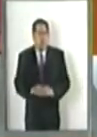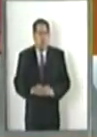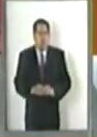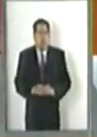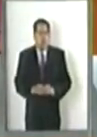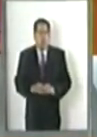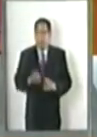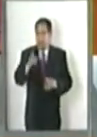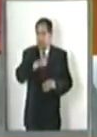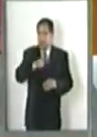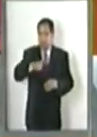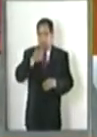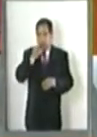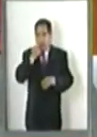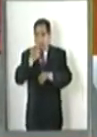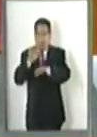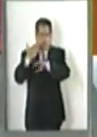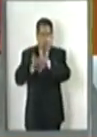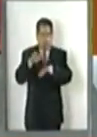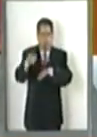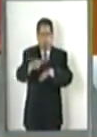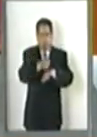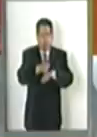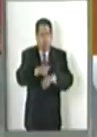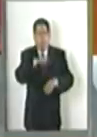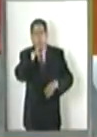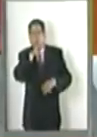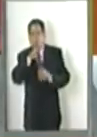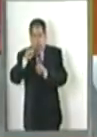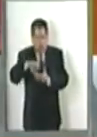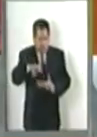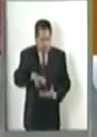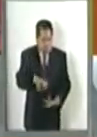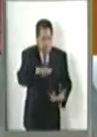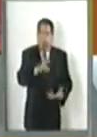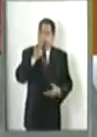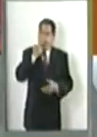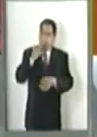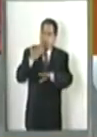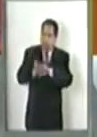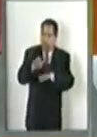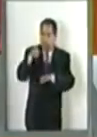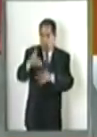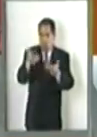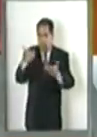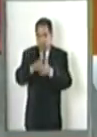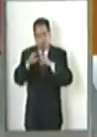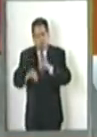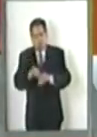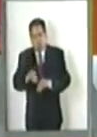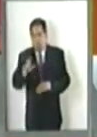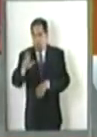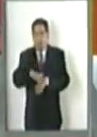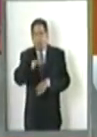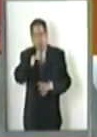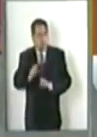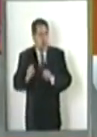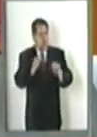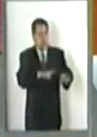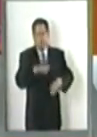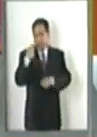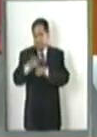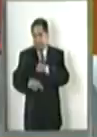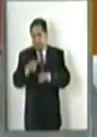se hagan responsables de sus desechos tecnológicos, los cuales son potencialmente